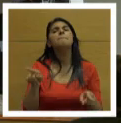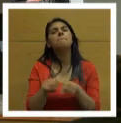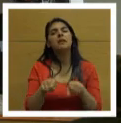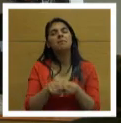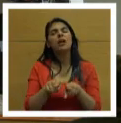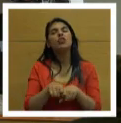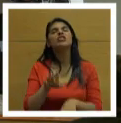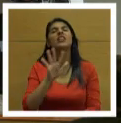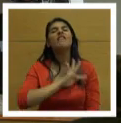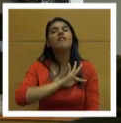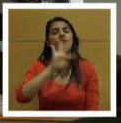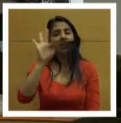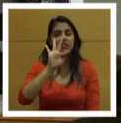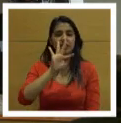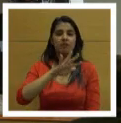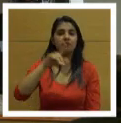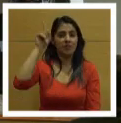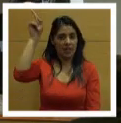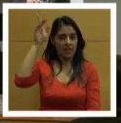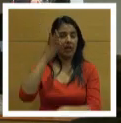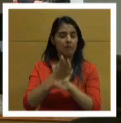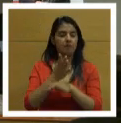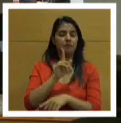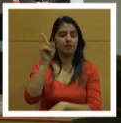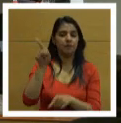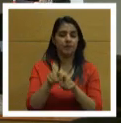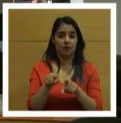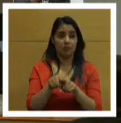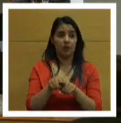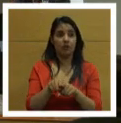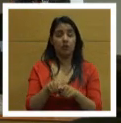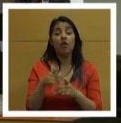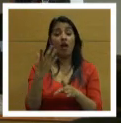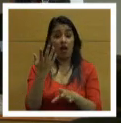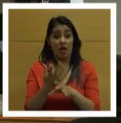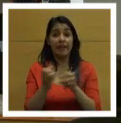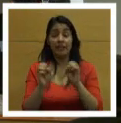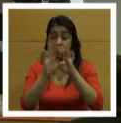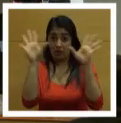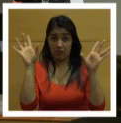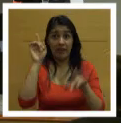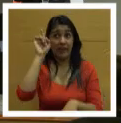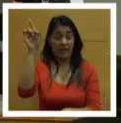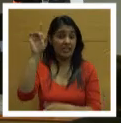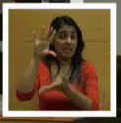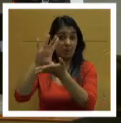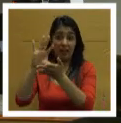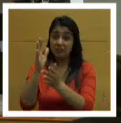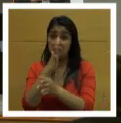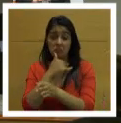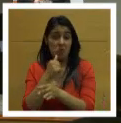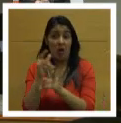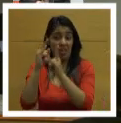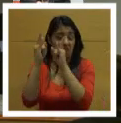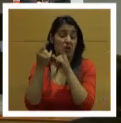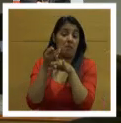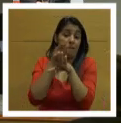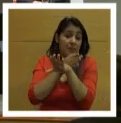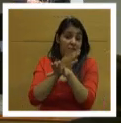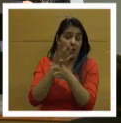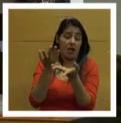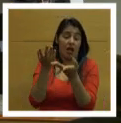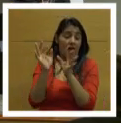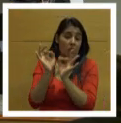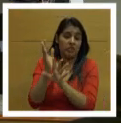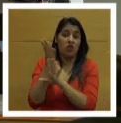feminismo, por lo tanto, tenemos claramente certeza de que en este país no hay estereotipos. Resulta que los niños